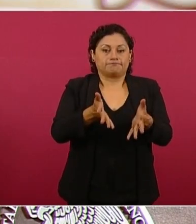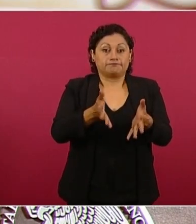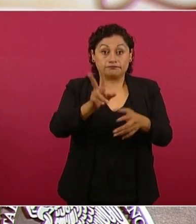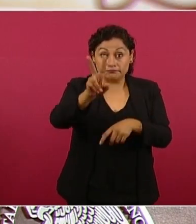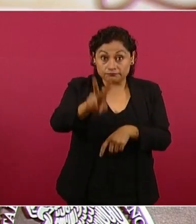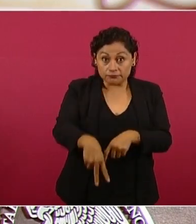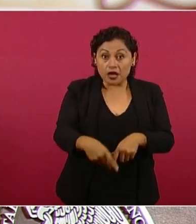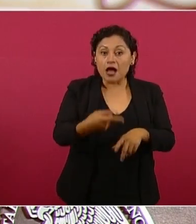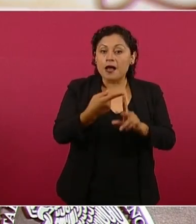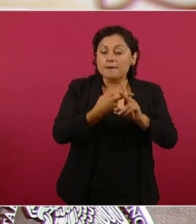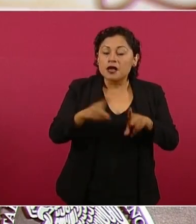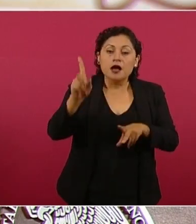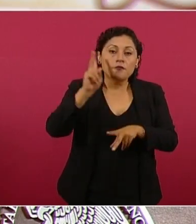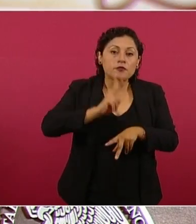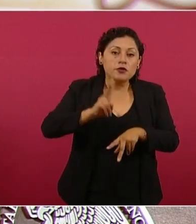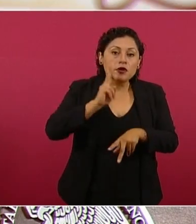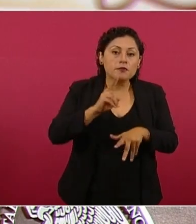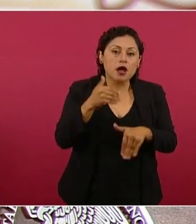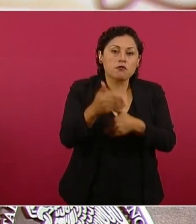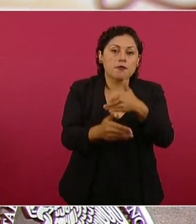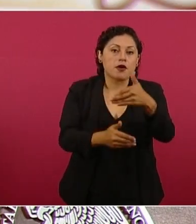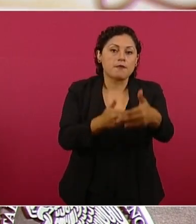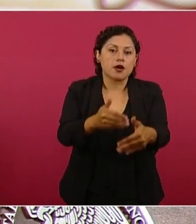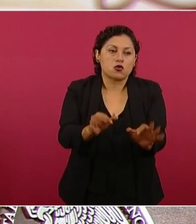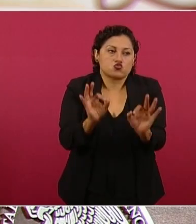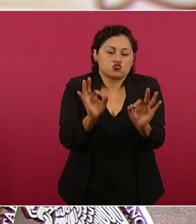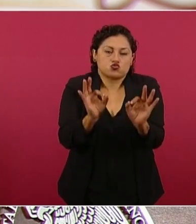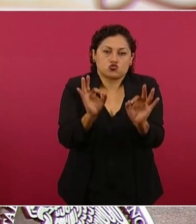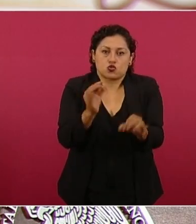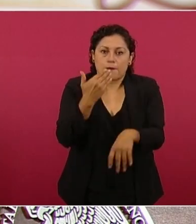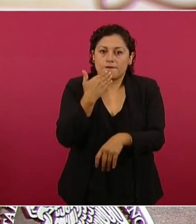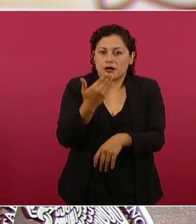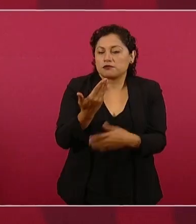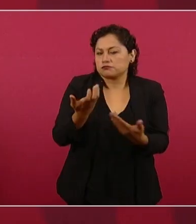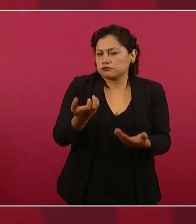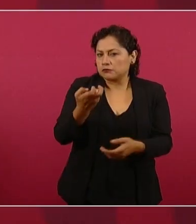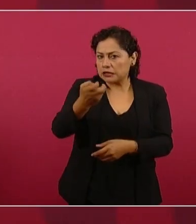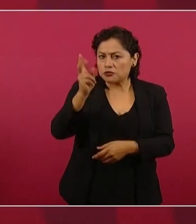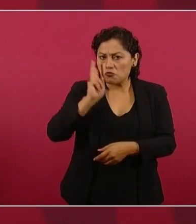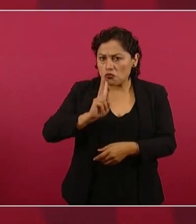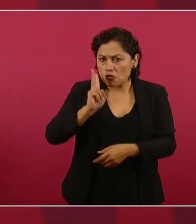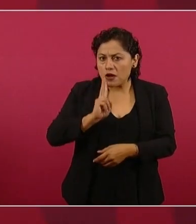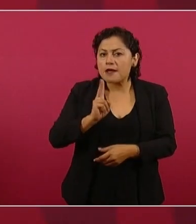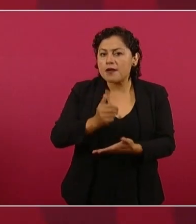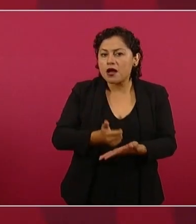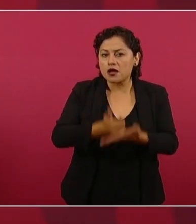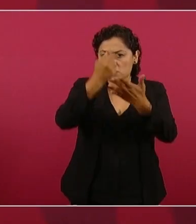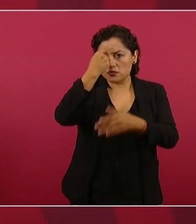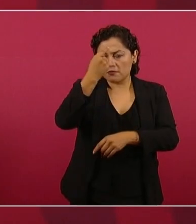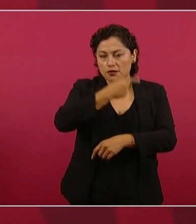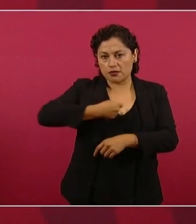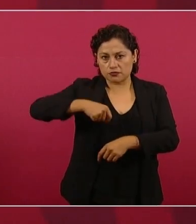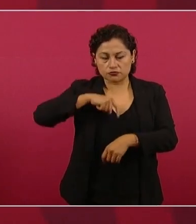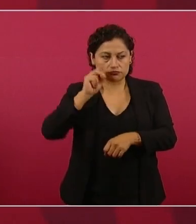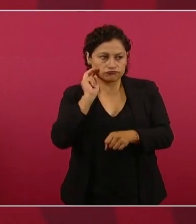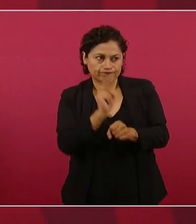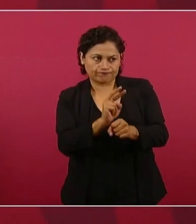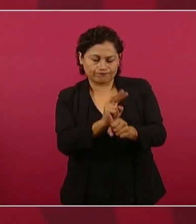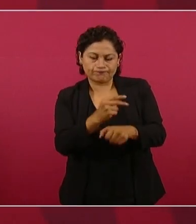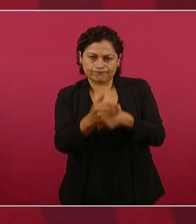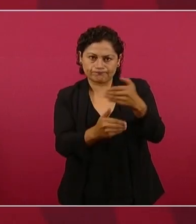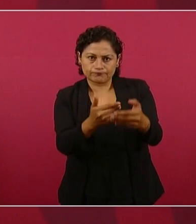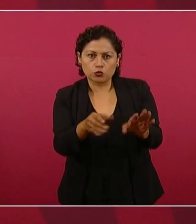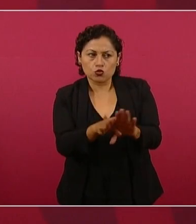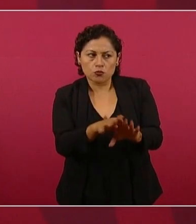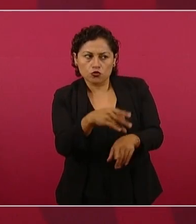buen resultado como es un piloto que está permitiéndonos observar cuáles son las necesidades.